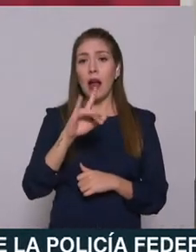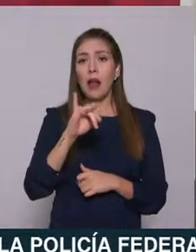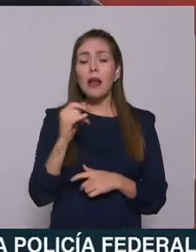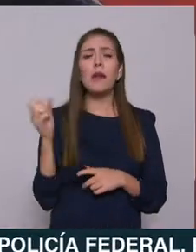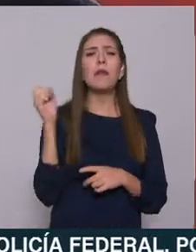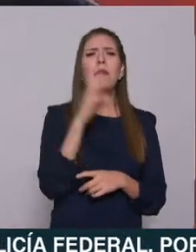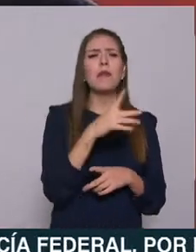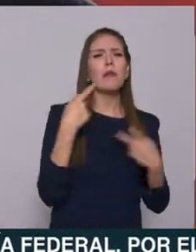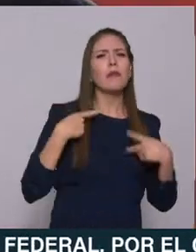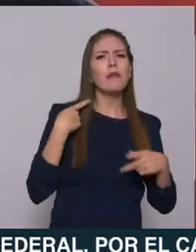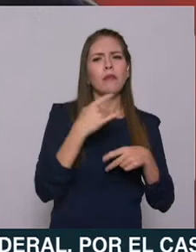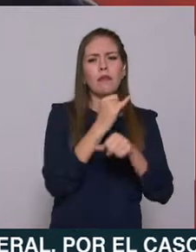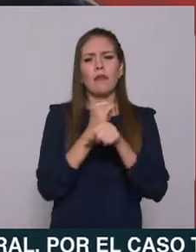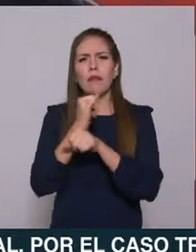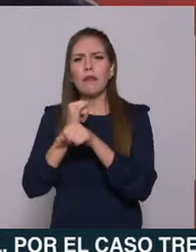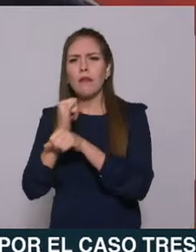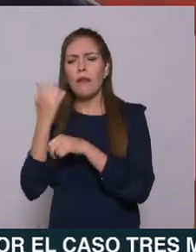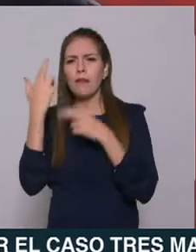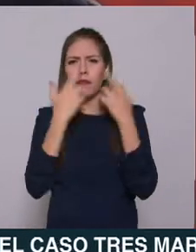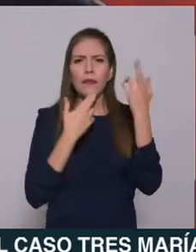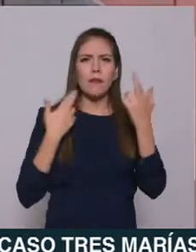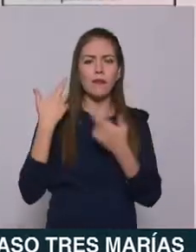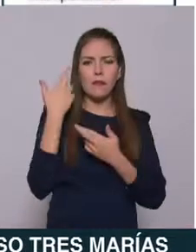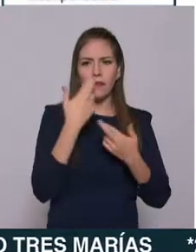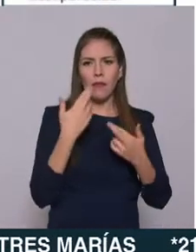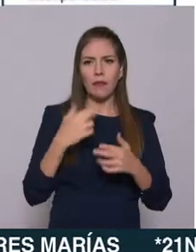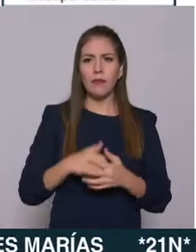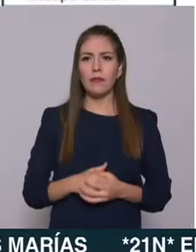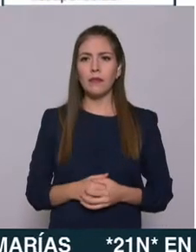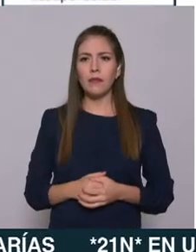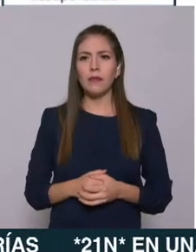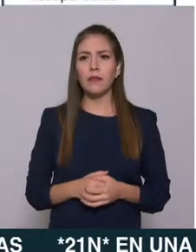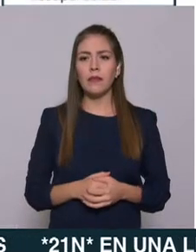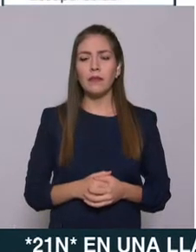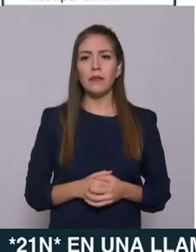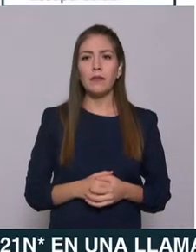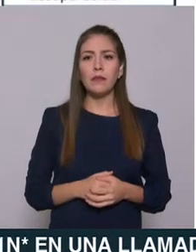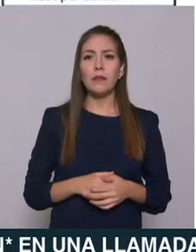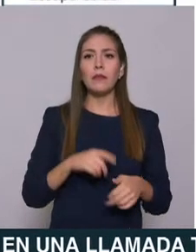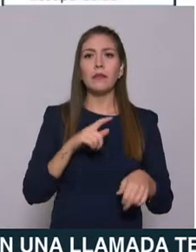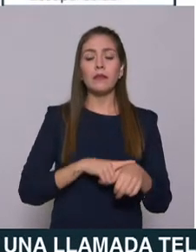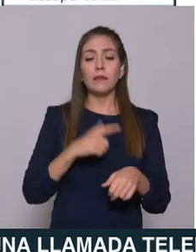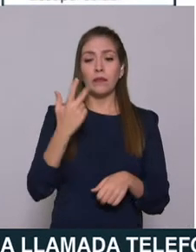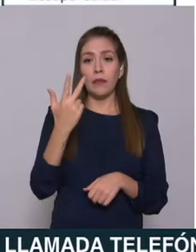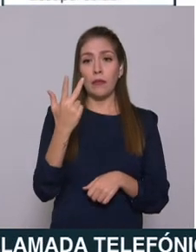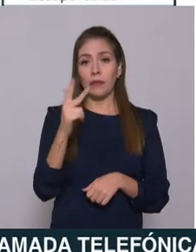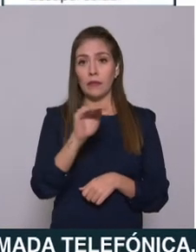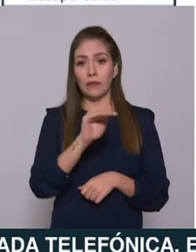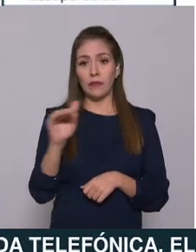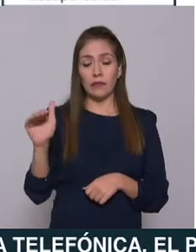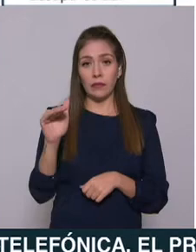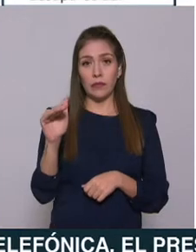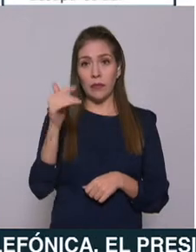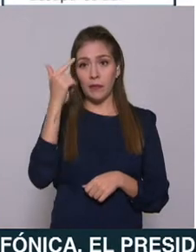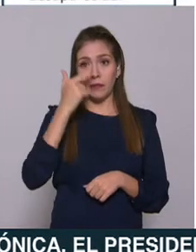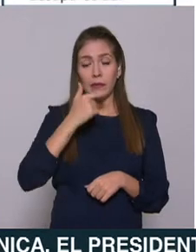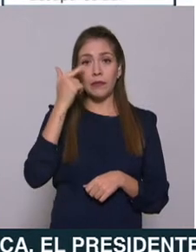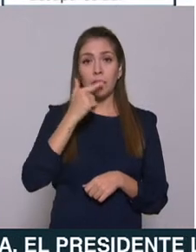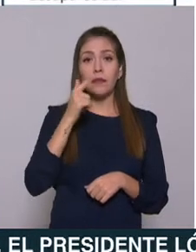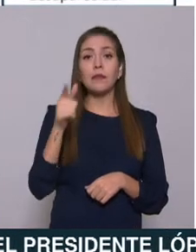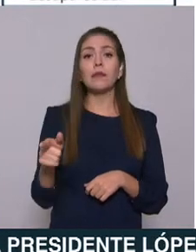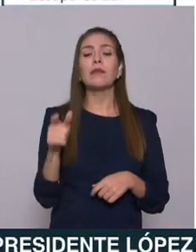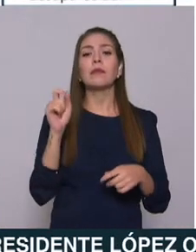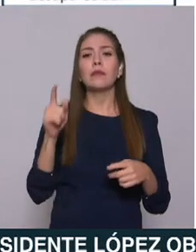Investigación y de la Comisión Estatal de Seguridad. A las 20:30 horas, elementos de